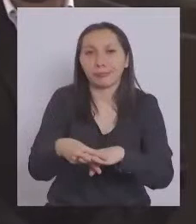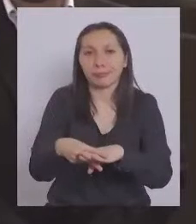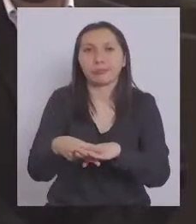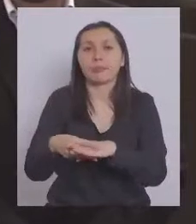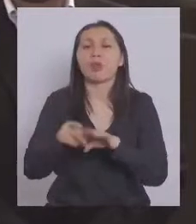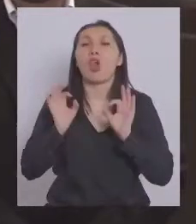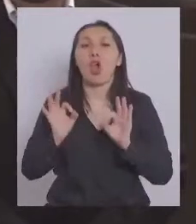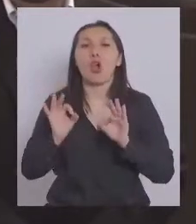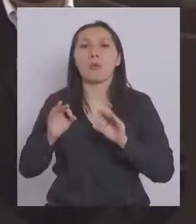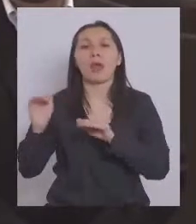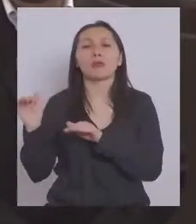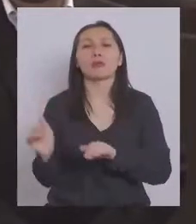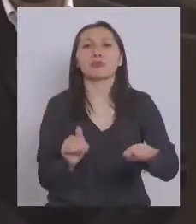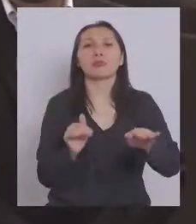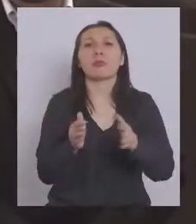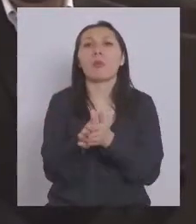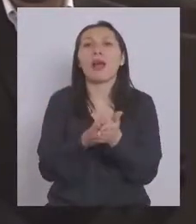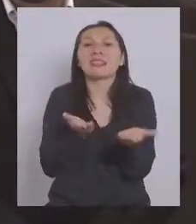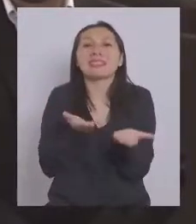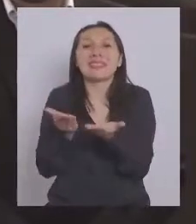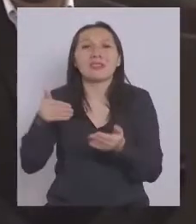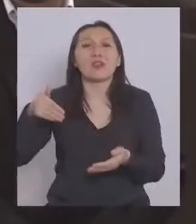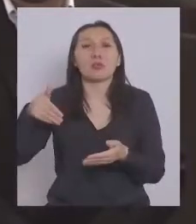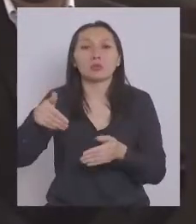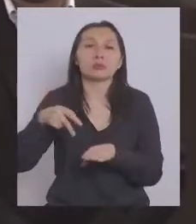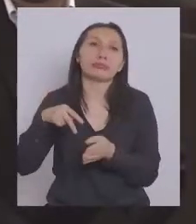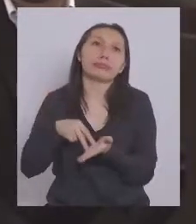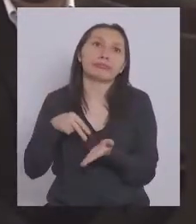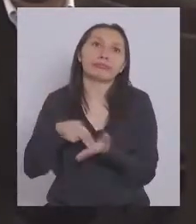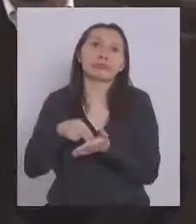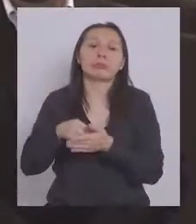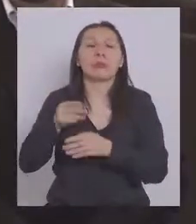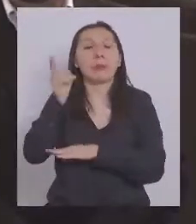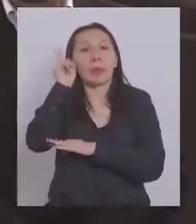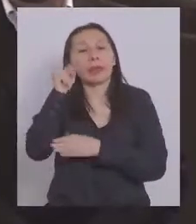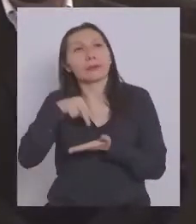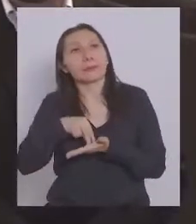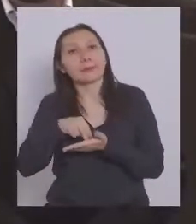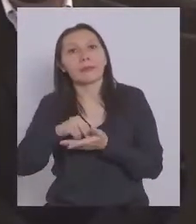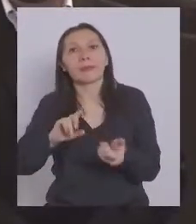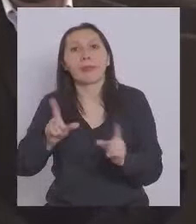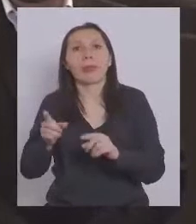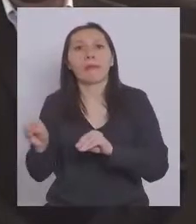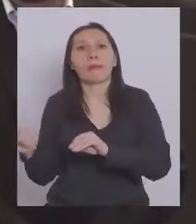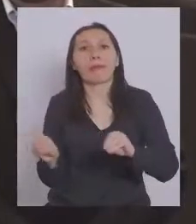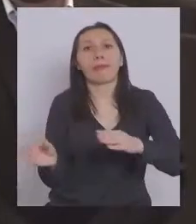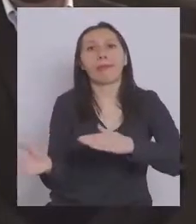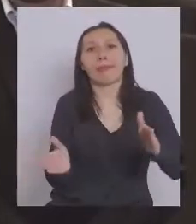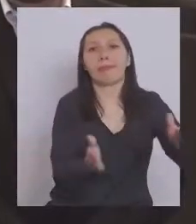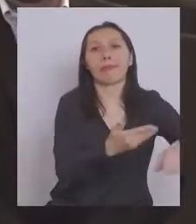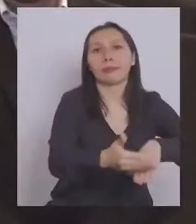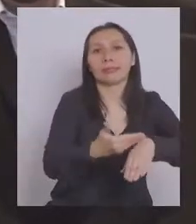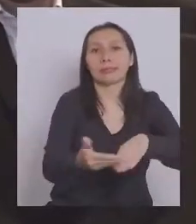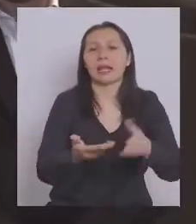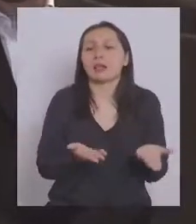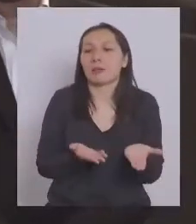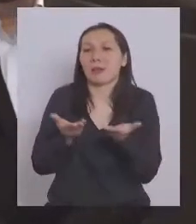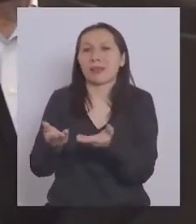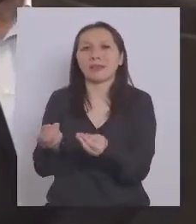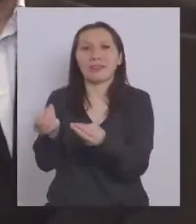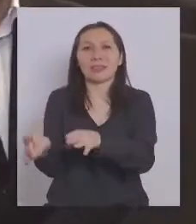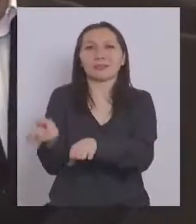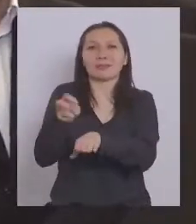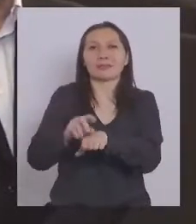la regularidad de servicio de buses, se producen esperas en paradero y se desordena la forma de dar el